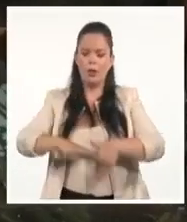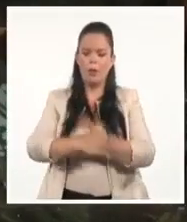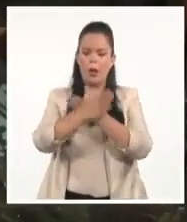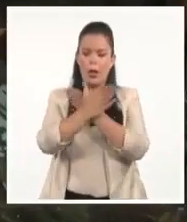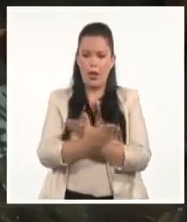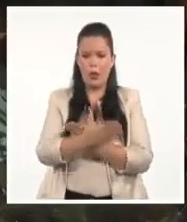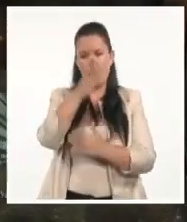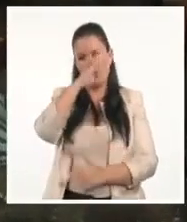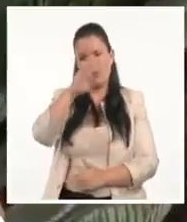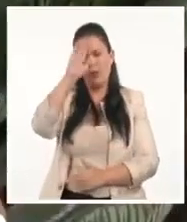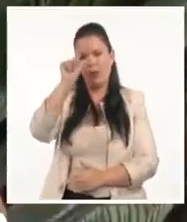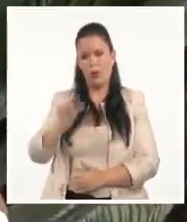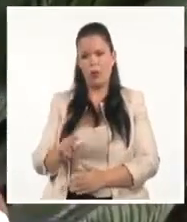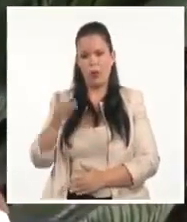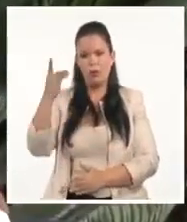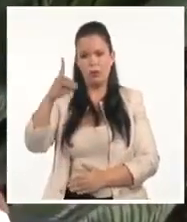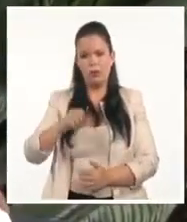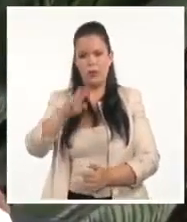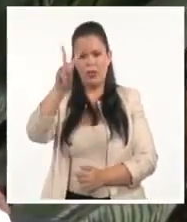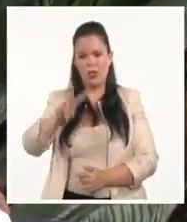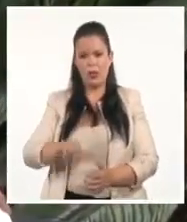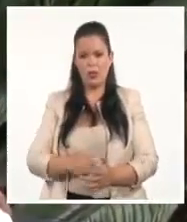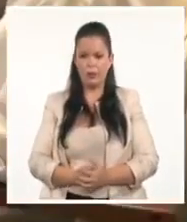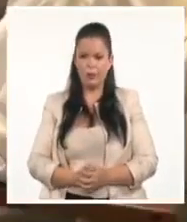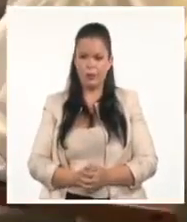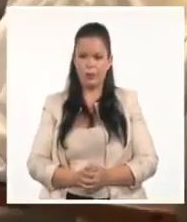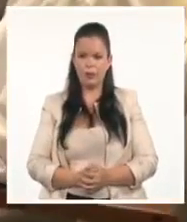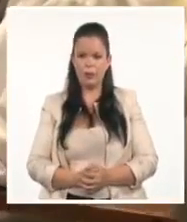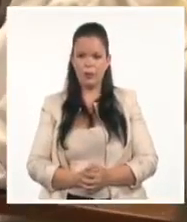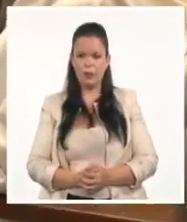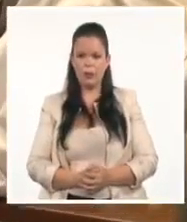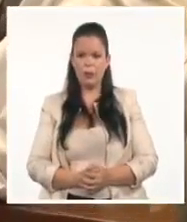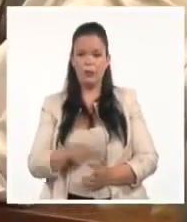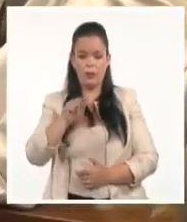Venezuela, Dagoberto Rodríguez Barrera. La vicepresidenta Delcy Rodríguez estuvo acompañada por el